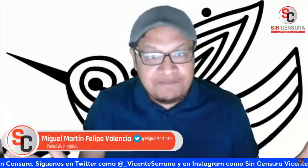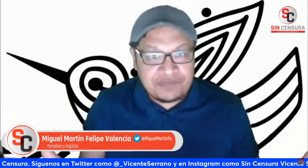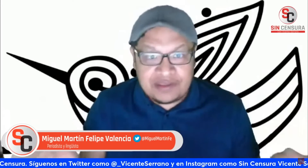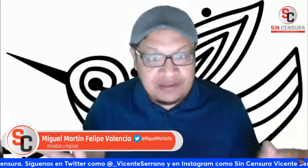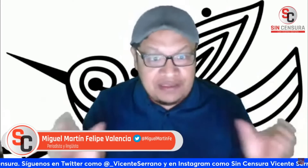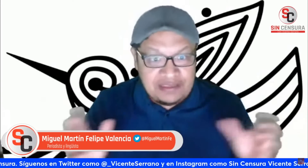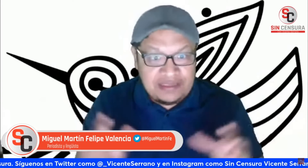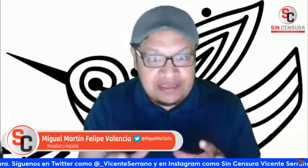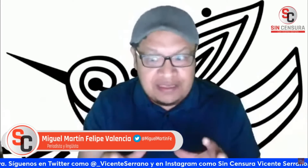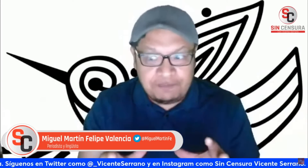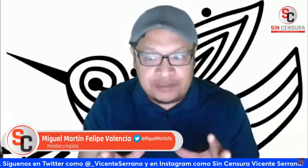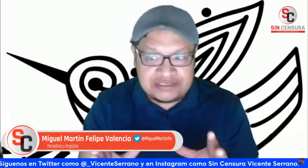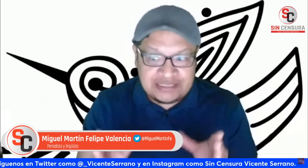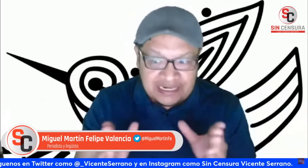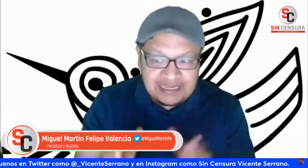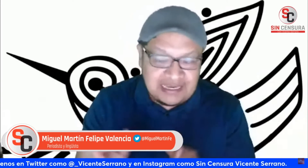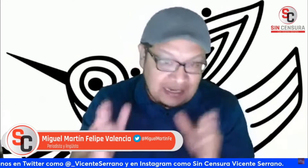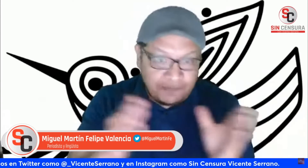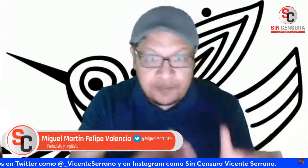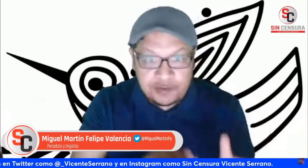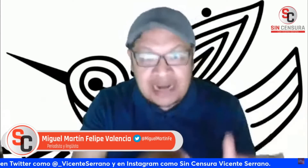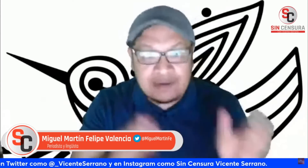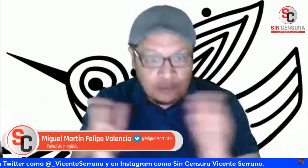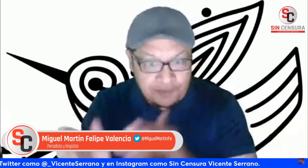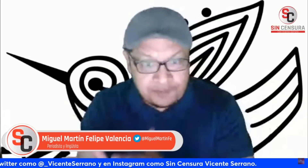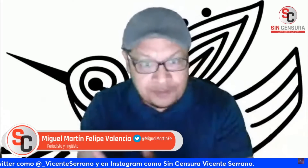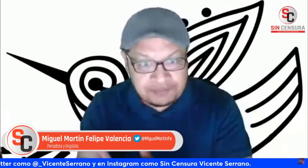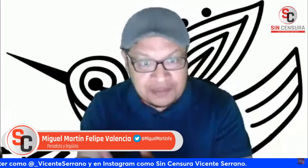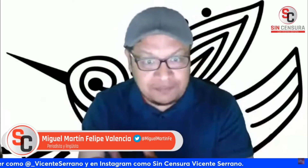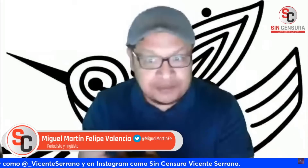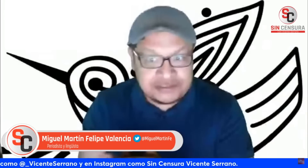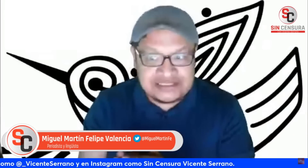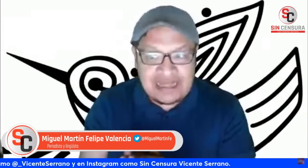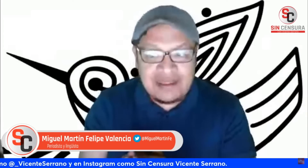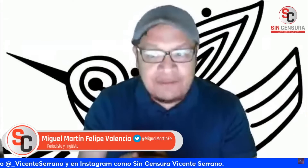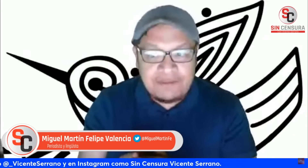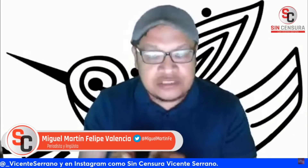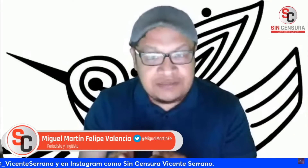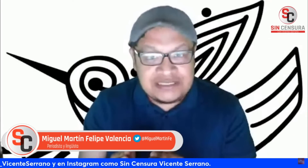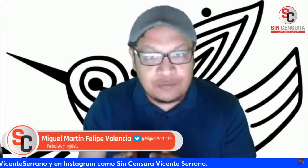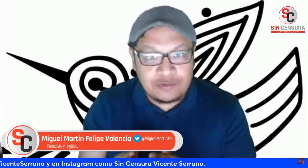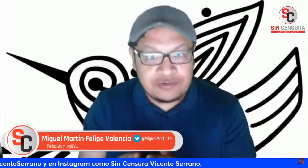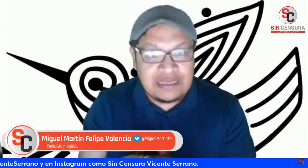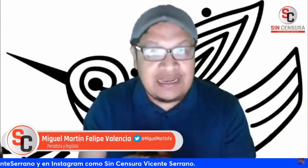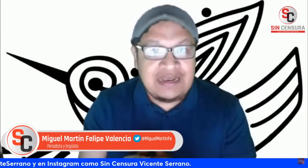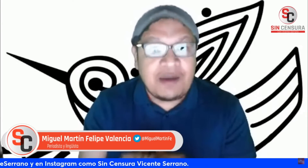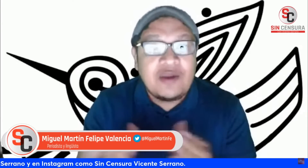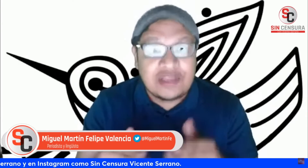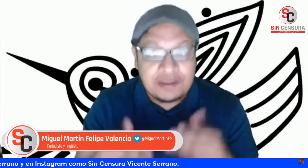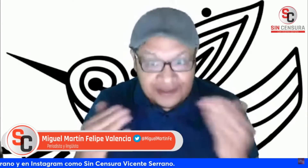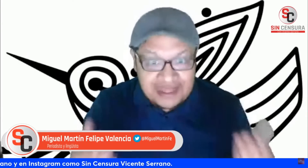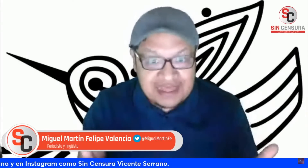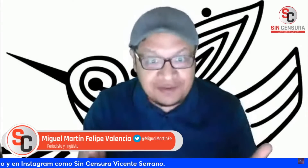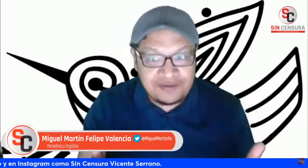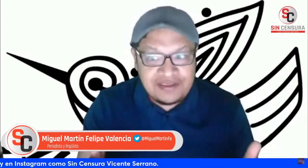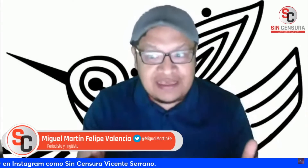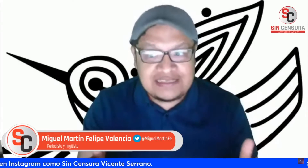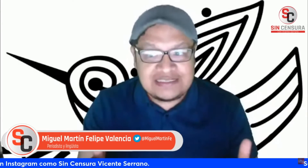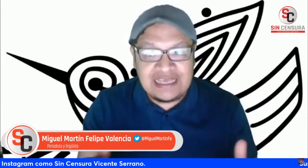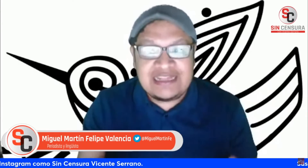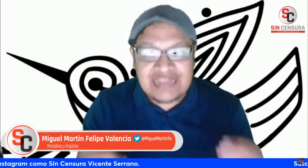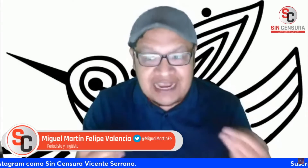traje y pues creen que el propio traje o el propio espacio pues les da por sí mismo el valor de verdad,